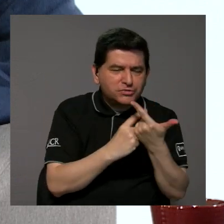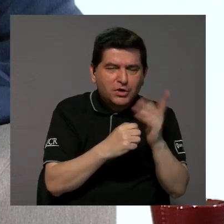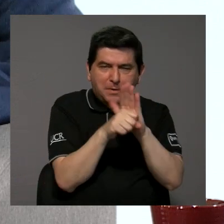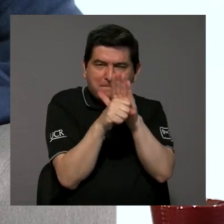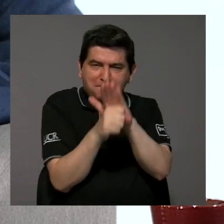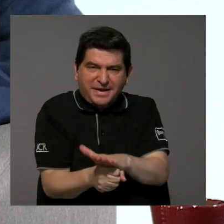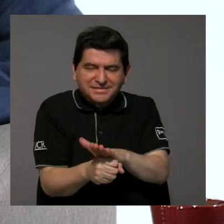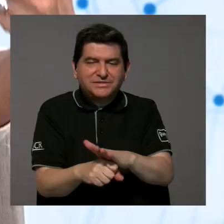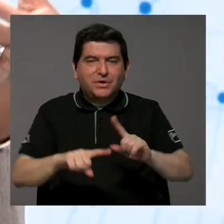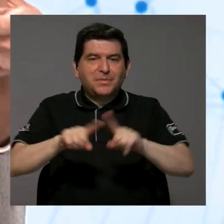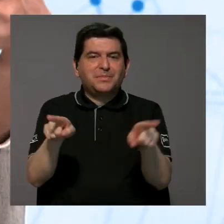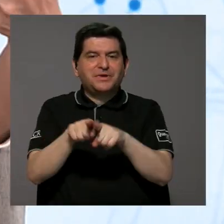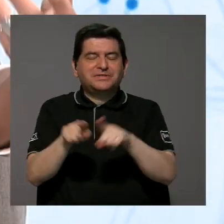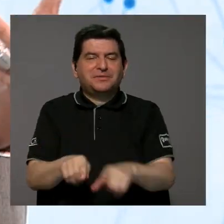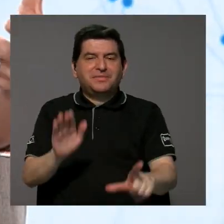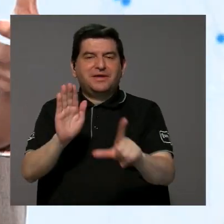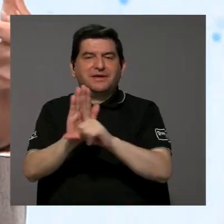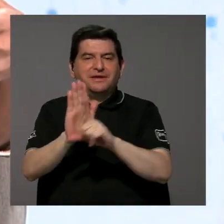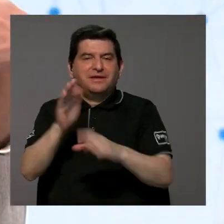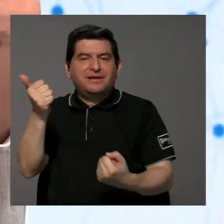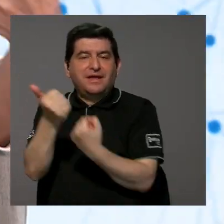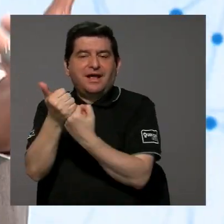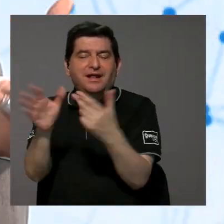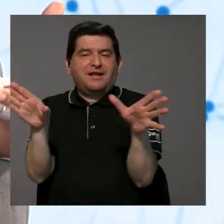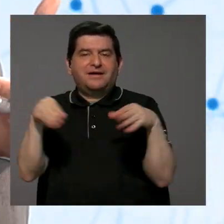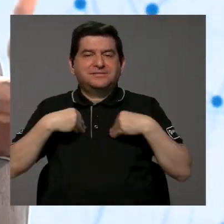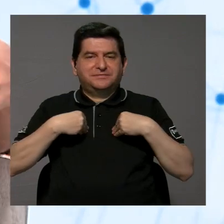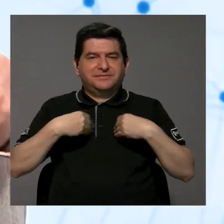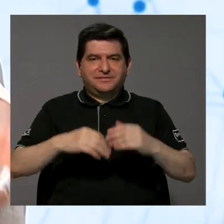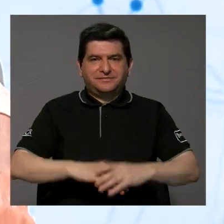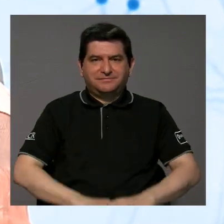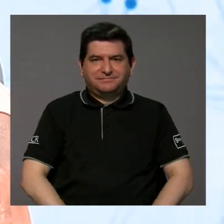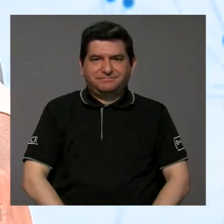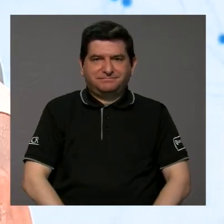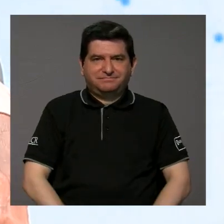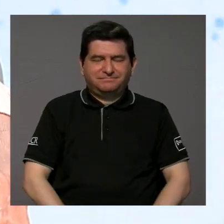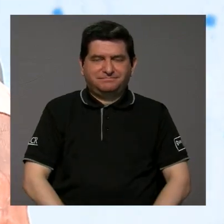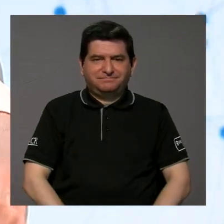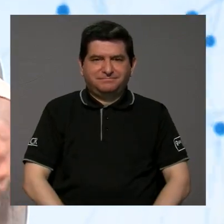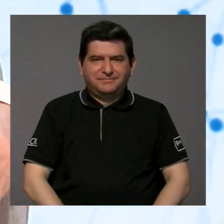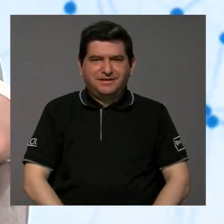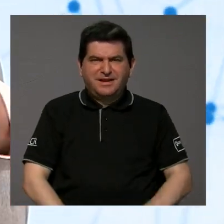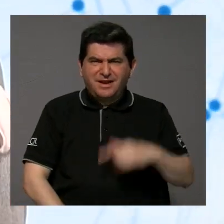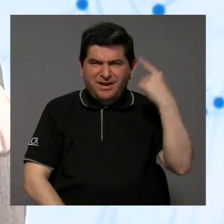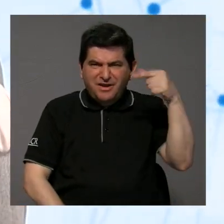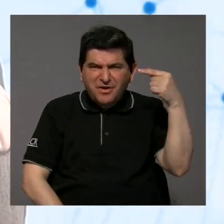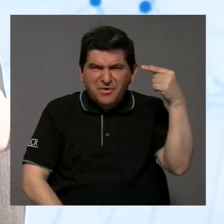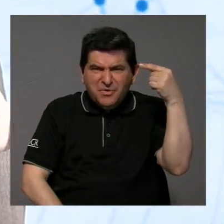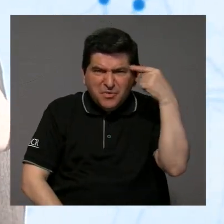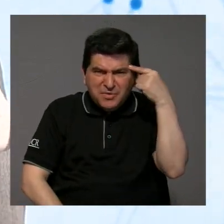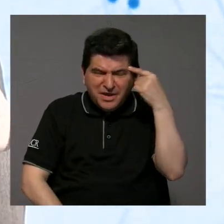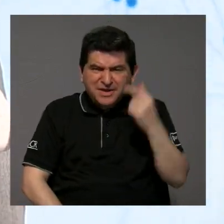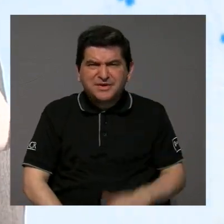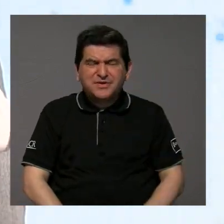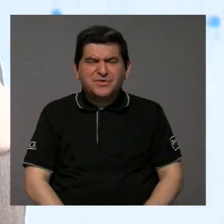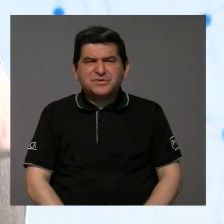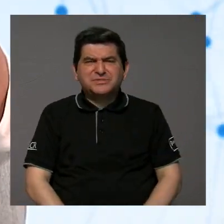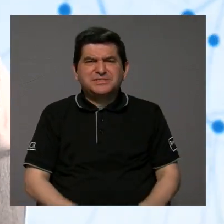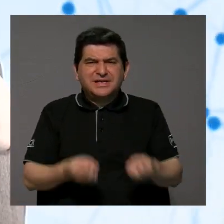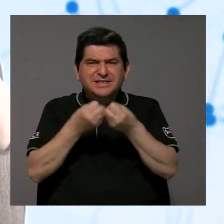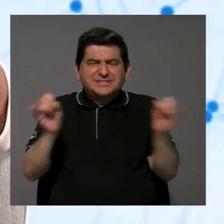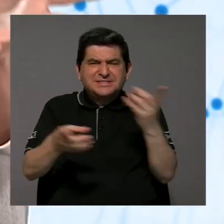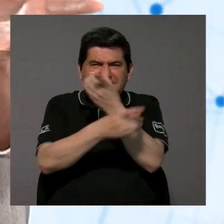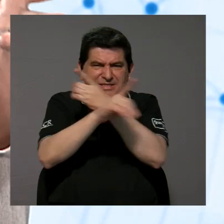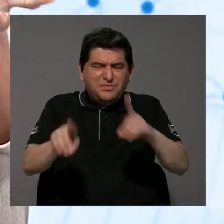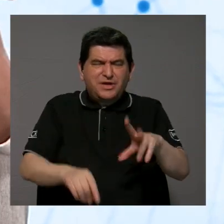social, de represión, pero también de legitimidad, de aceptación. Entonces, no es que los gobiernos, los países sin democracia no